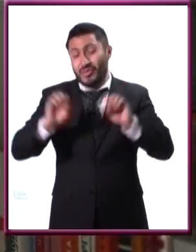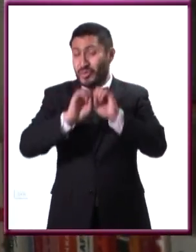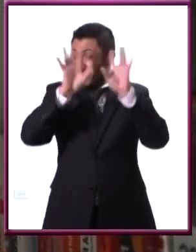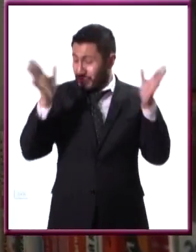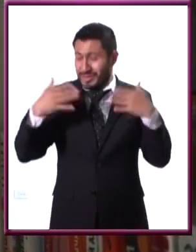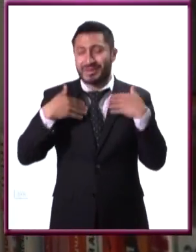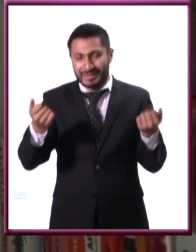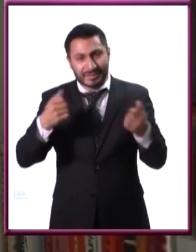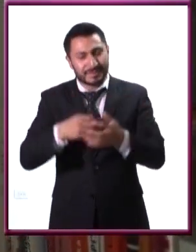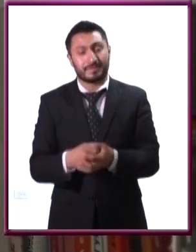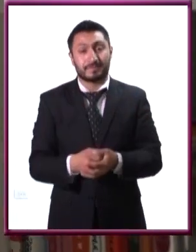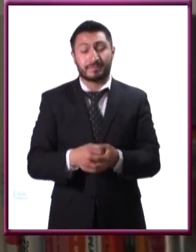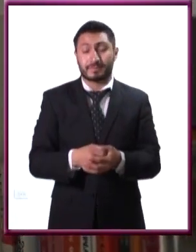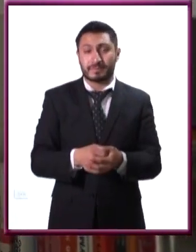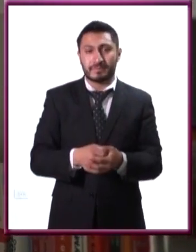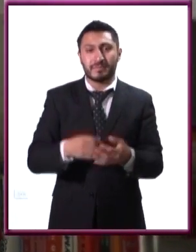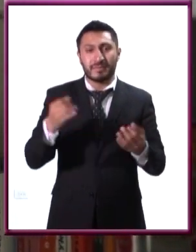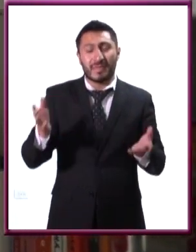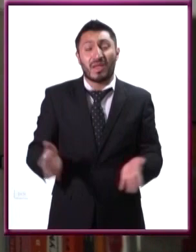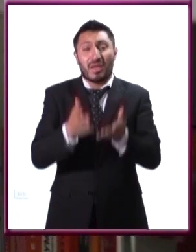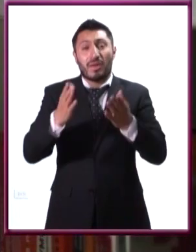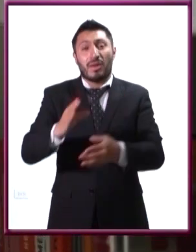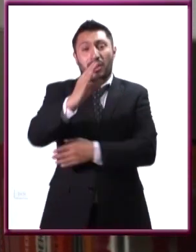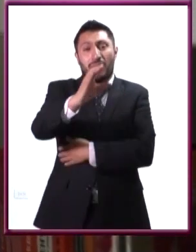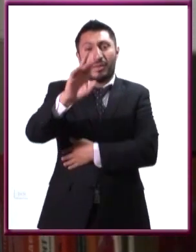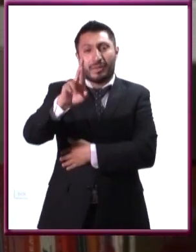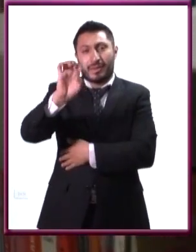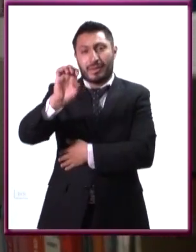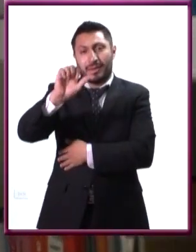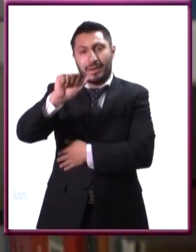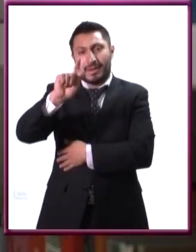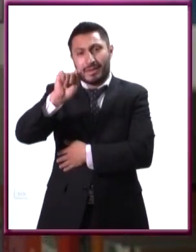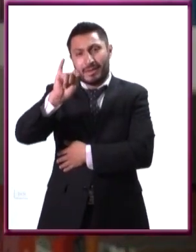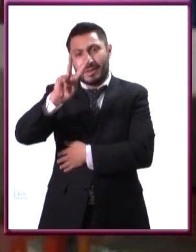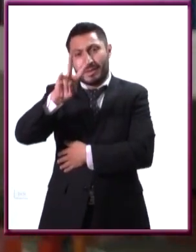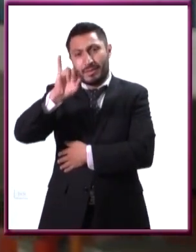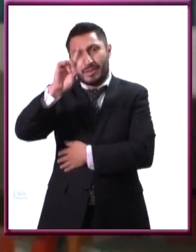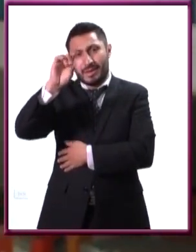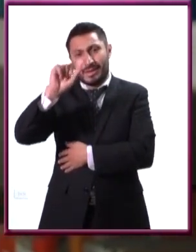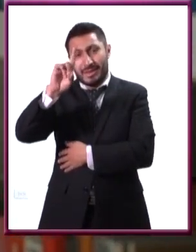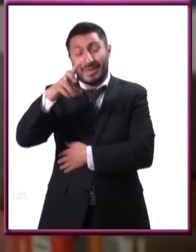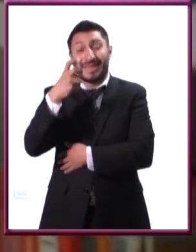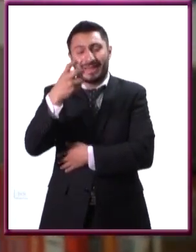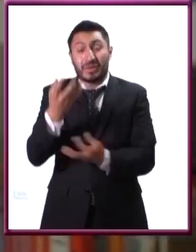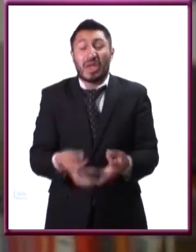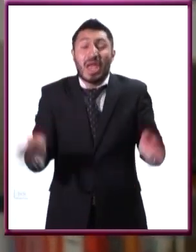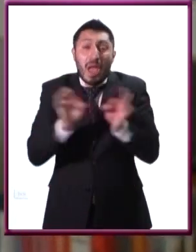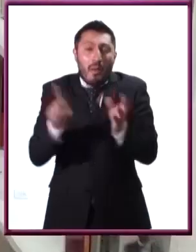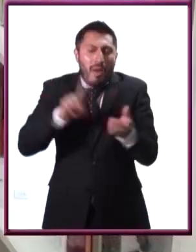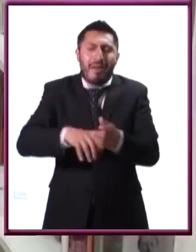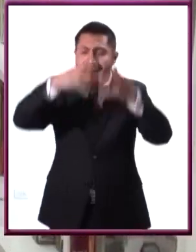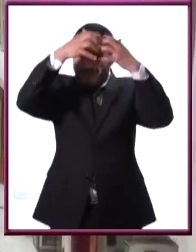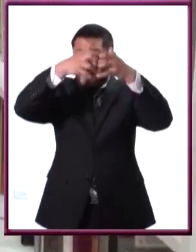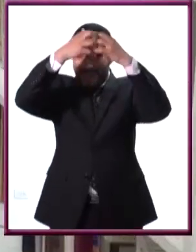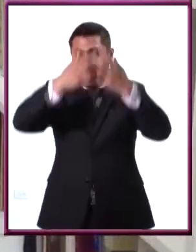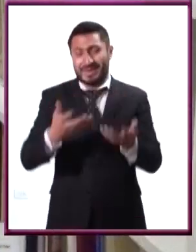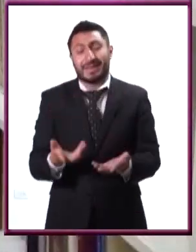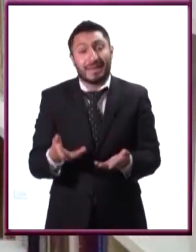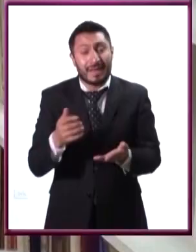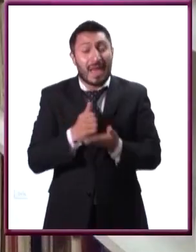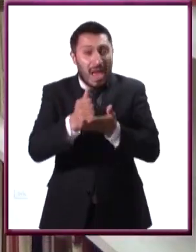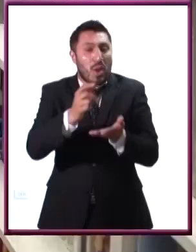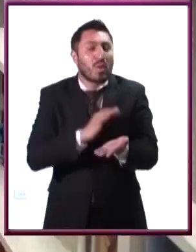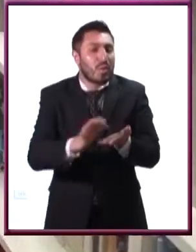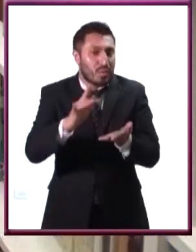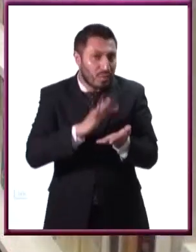Entonces, contestando a tu pregunta, lo que se promueve es la creatividad, y no nada más la creatividad hay que pensarlo como una parte cognitiva, sino también en cómo damos nuevas